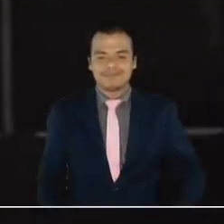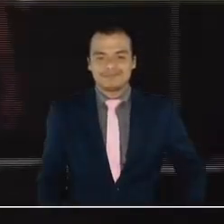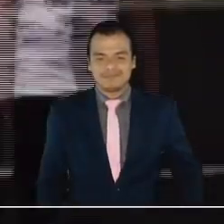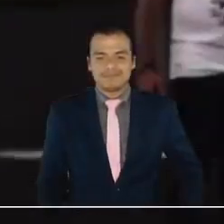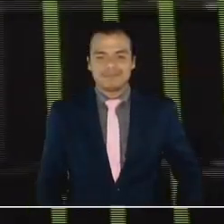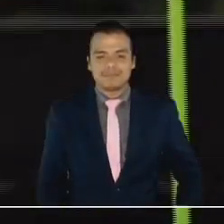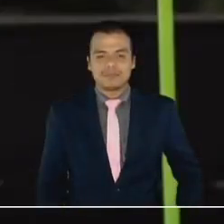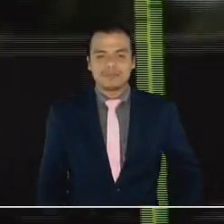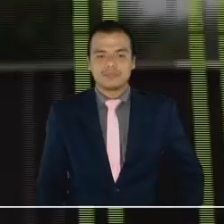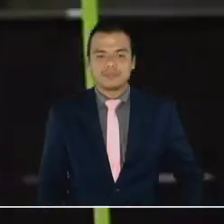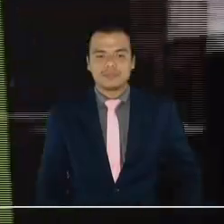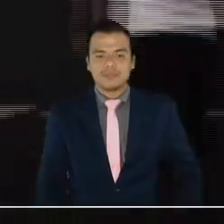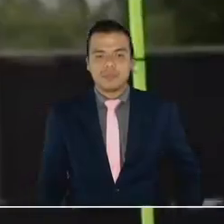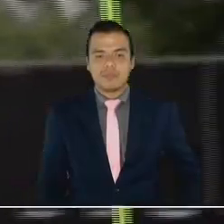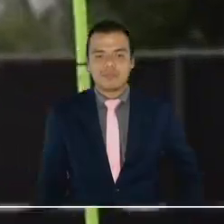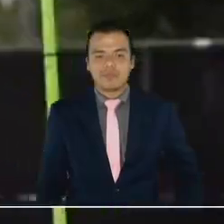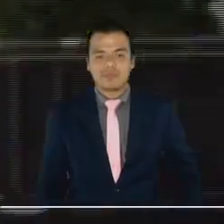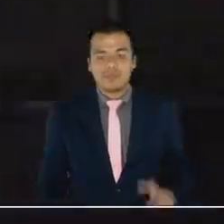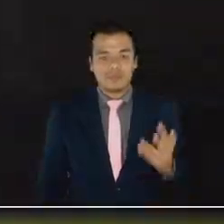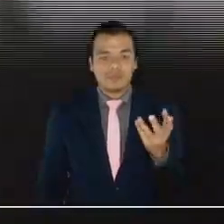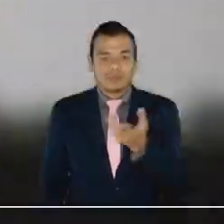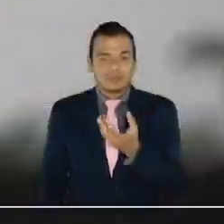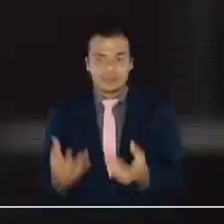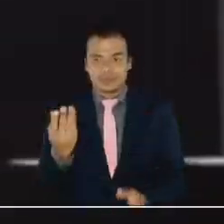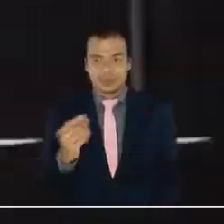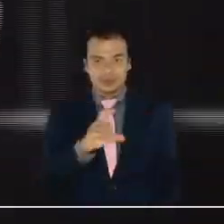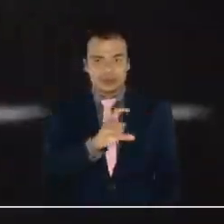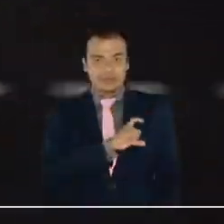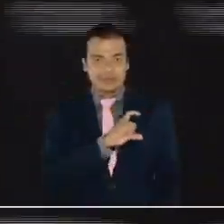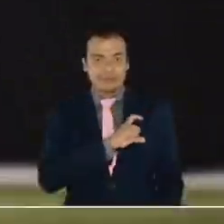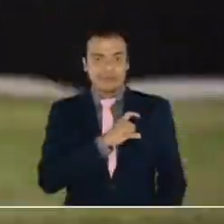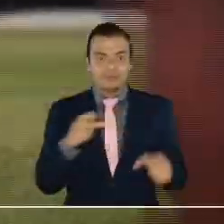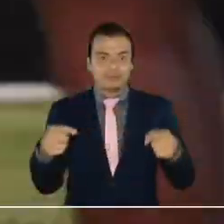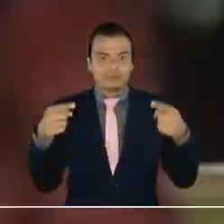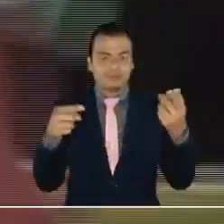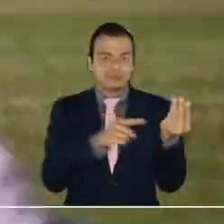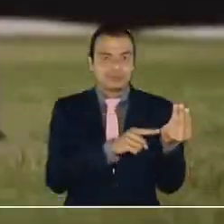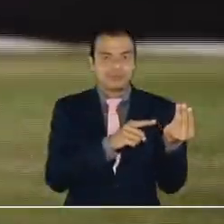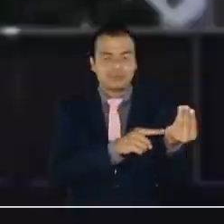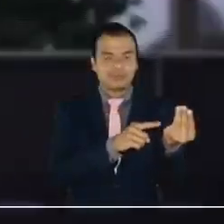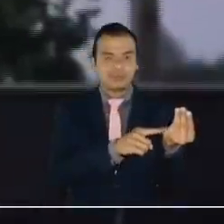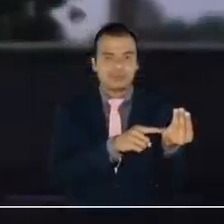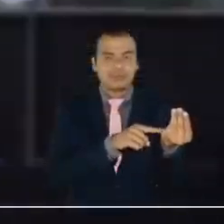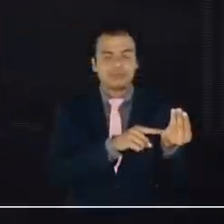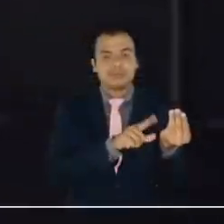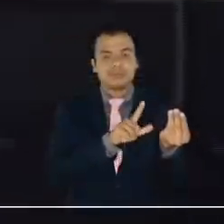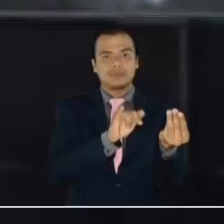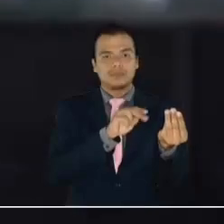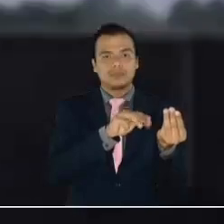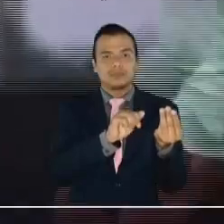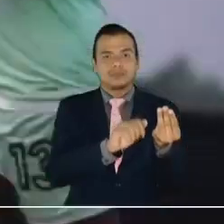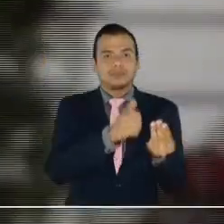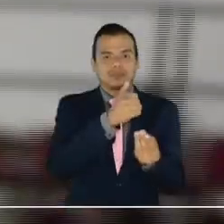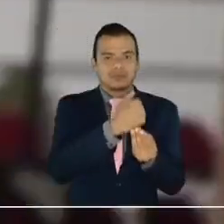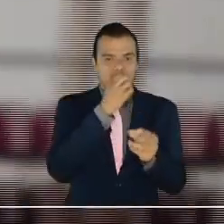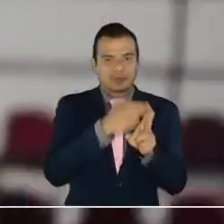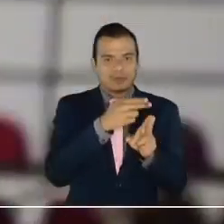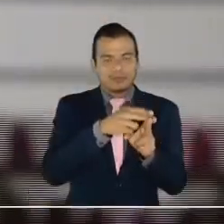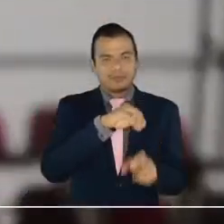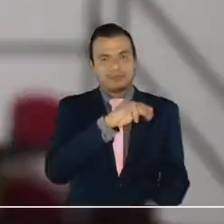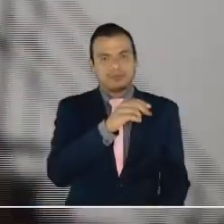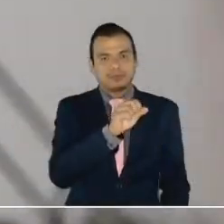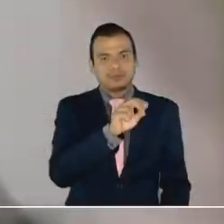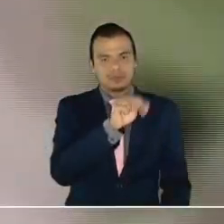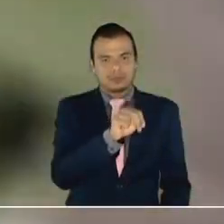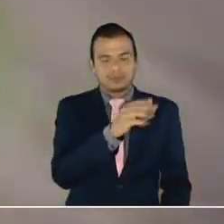verdiblancas se enfrentan a las íntimas rival que el técnico John Álvaro Ortiz conoce bien porque las dirigió en su paso por la Liga Femenina del Perú en